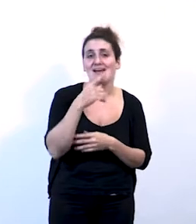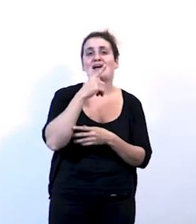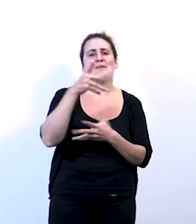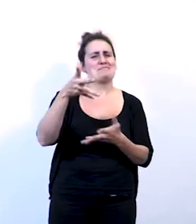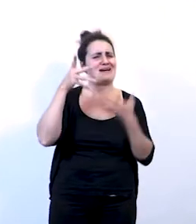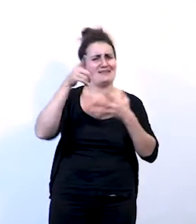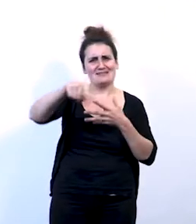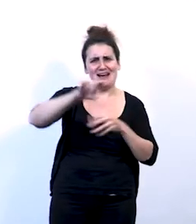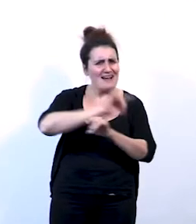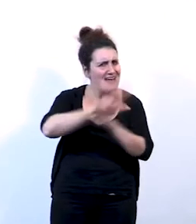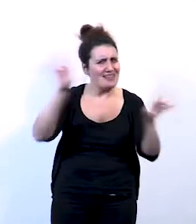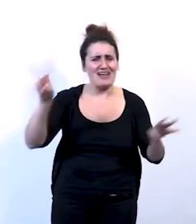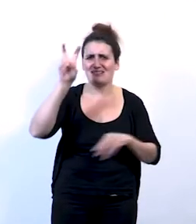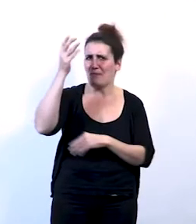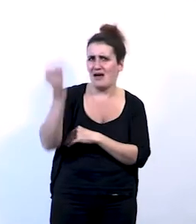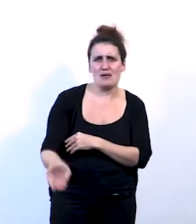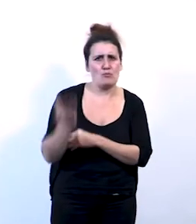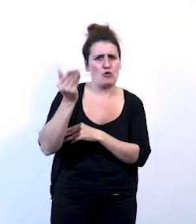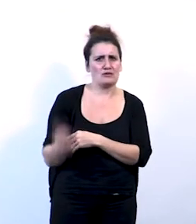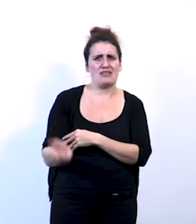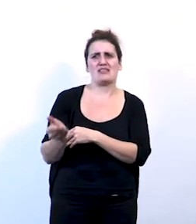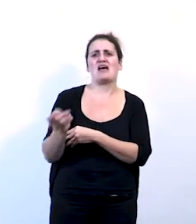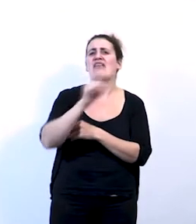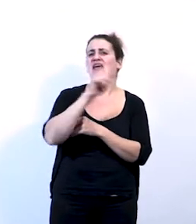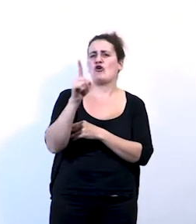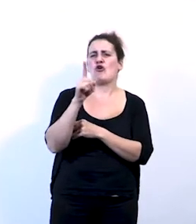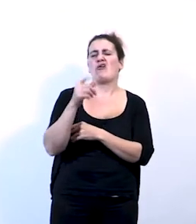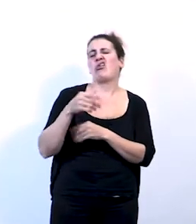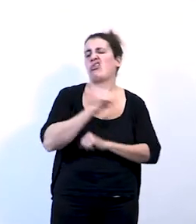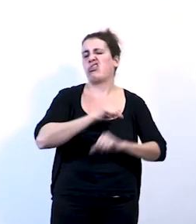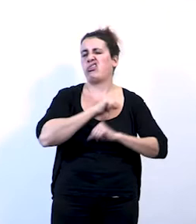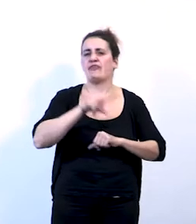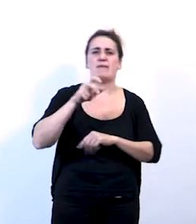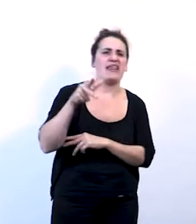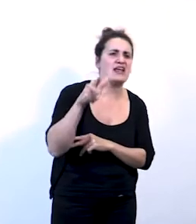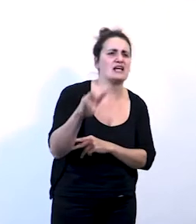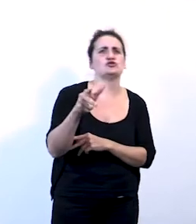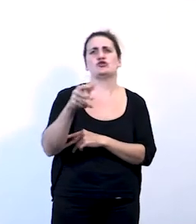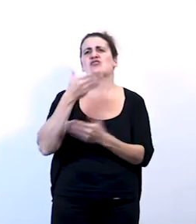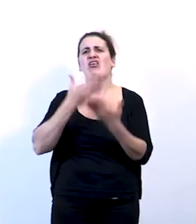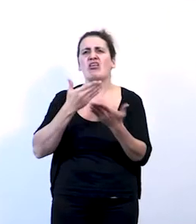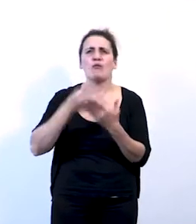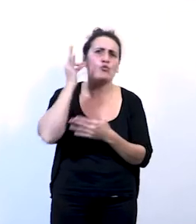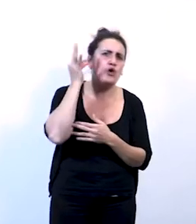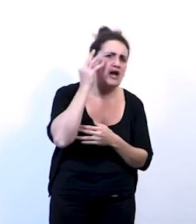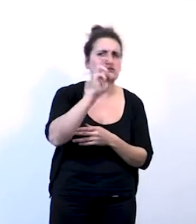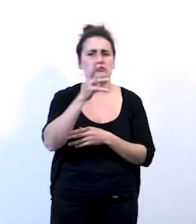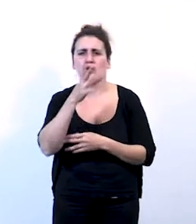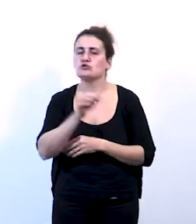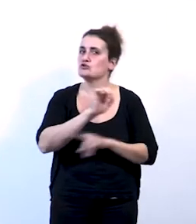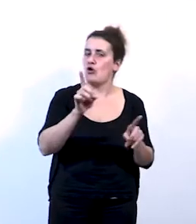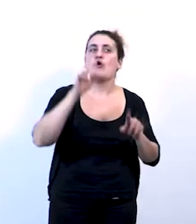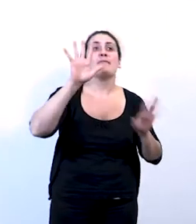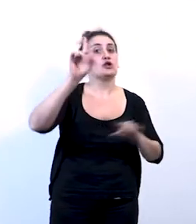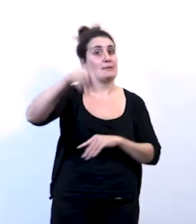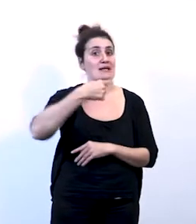la claridad que tienes sobre la importancia de no negar los derechos y demandas de las mujeres por ninguna otra causa. Pero como también